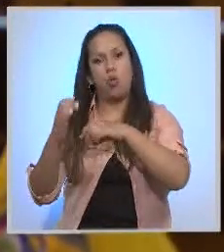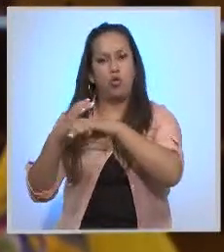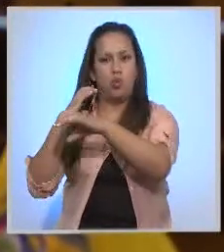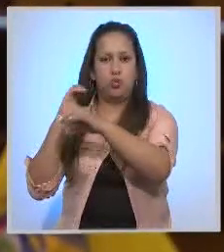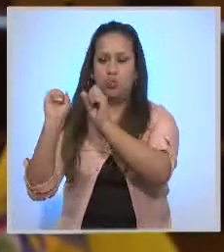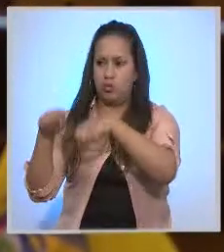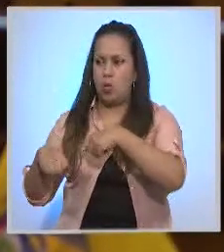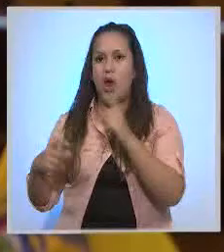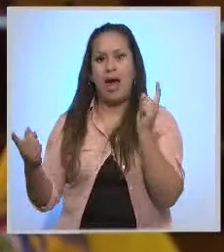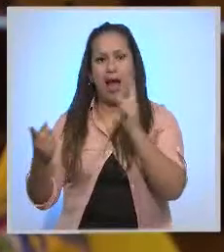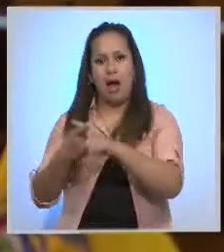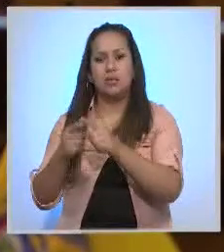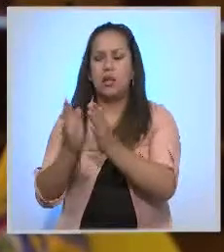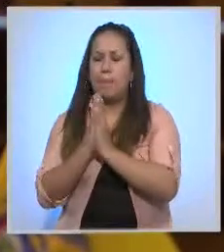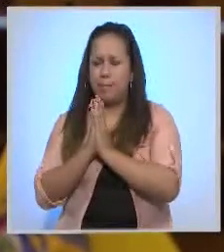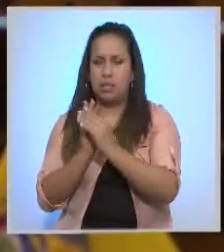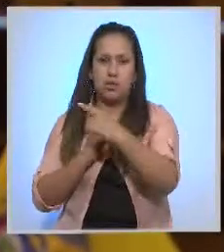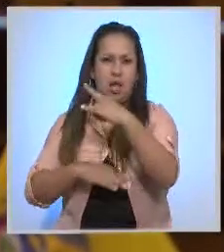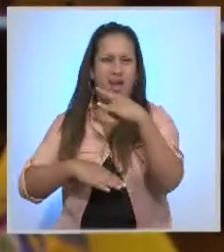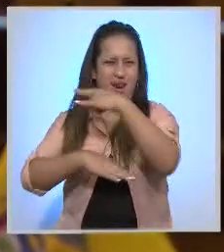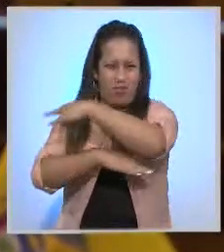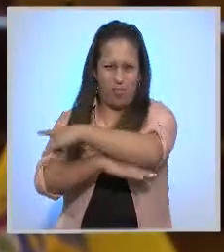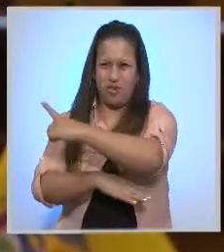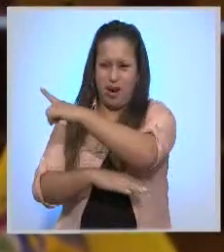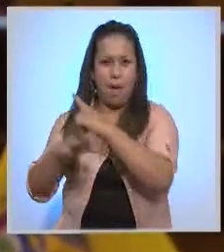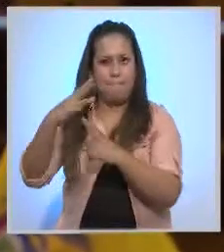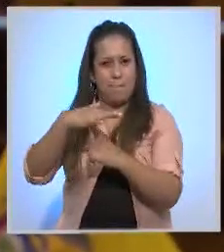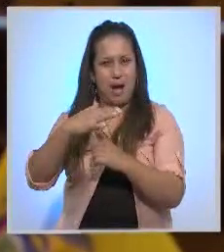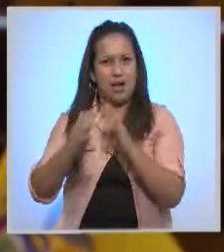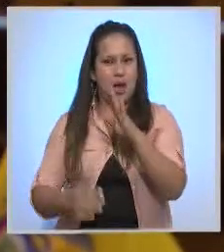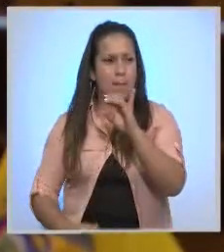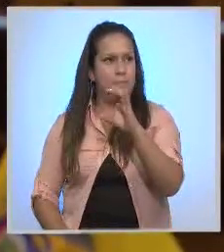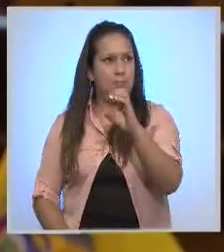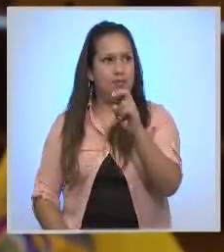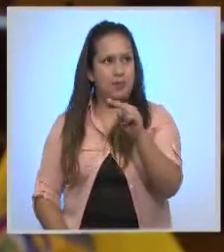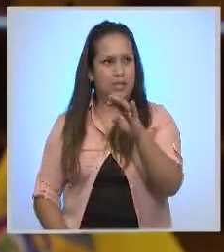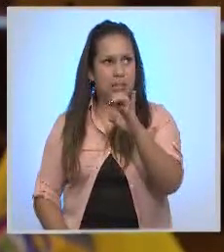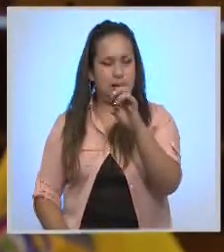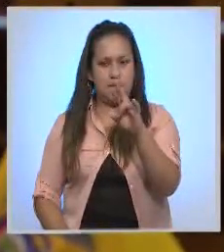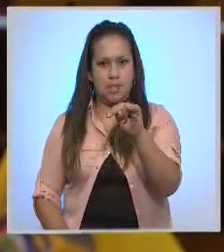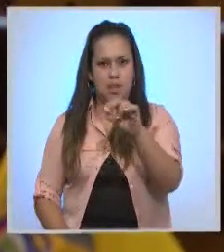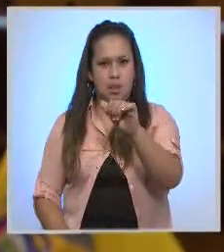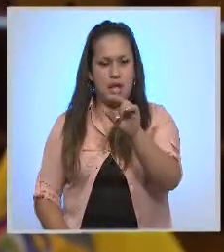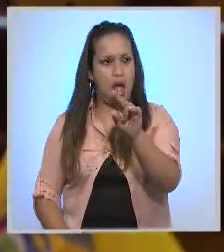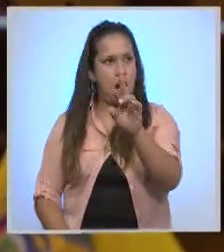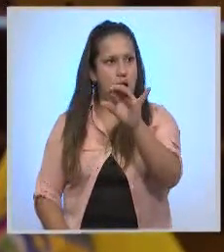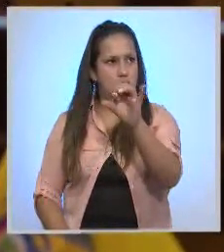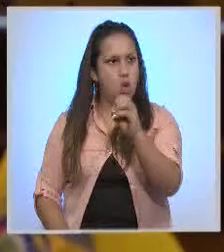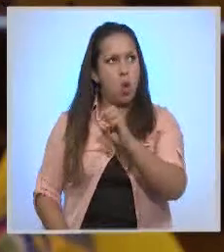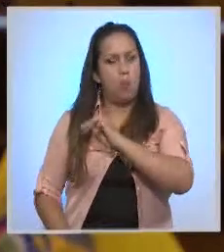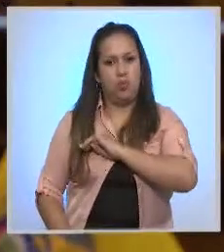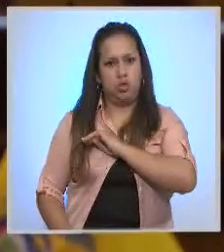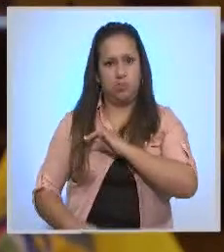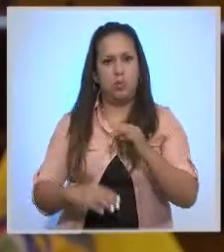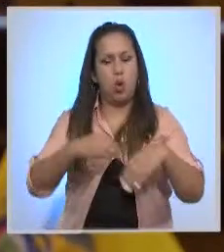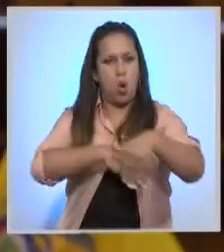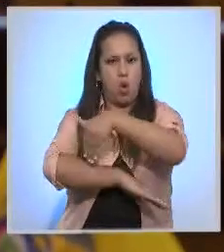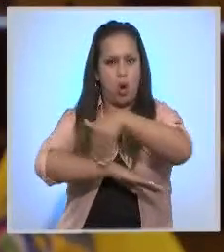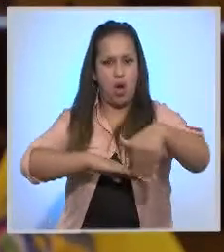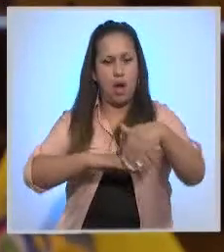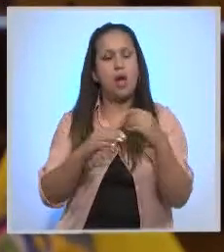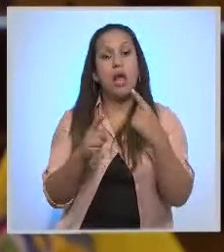lugar en donde usted haya dejado su vehículo particular y más información hay en la página web del municipio quito el doble quitó punto